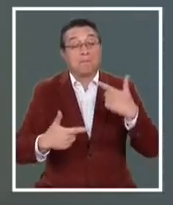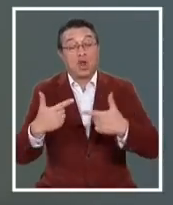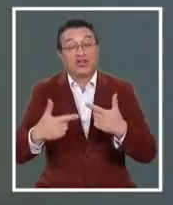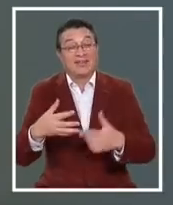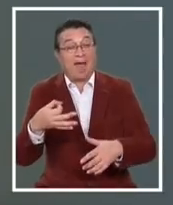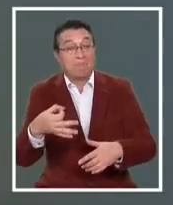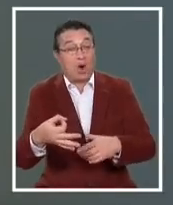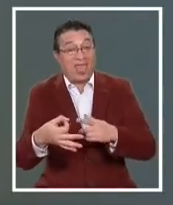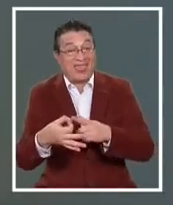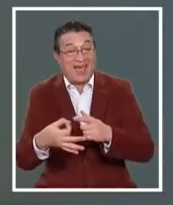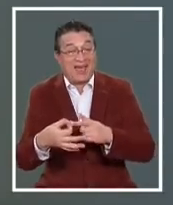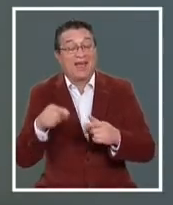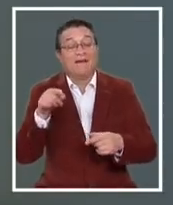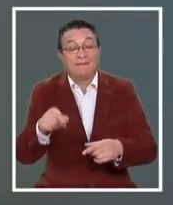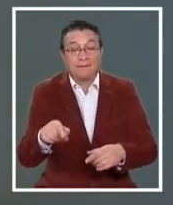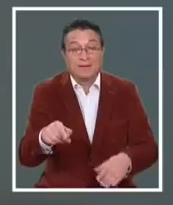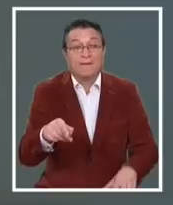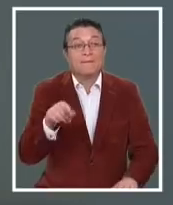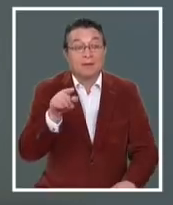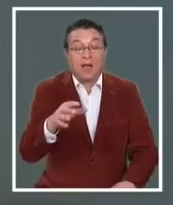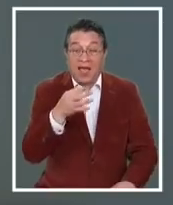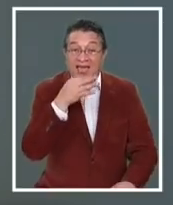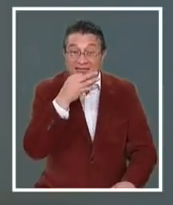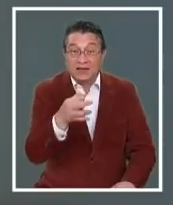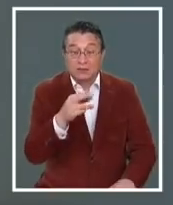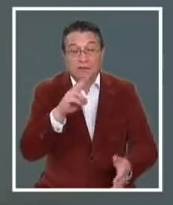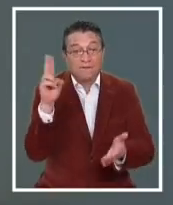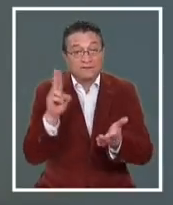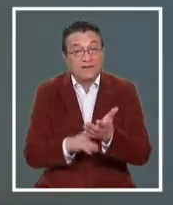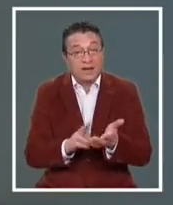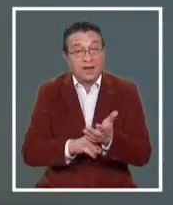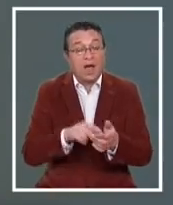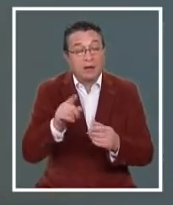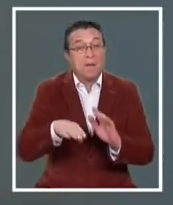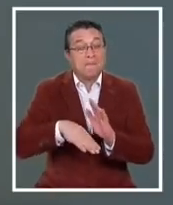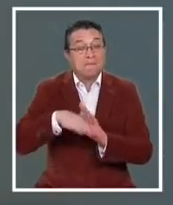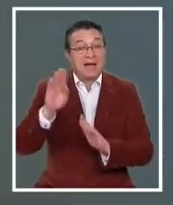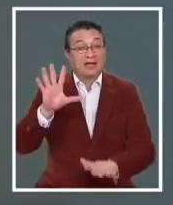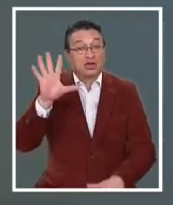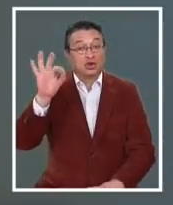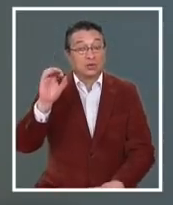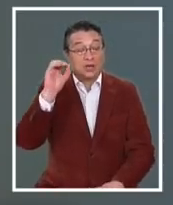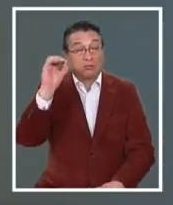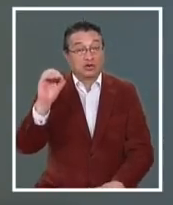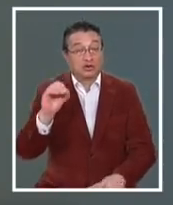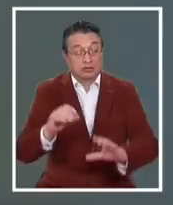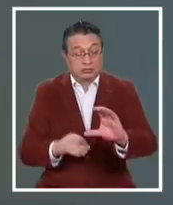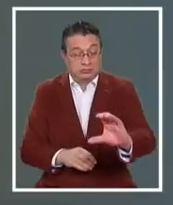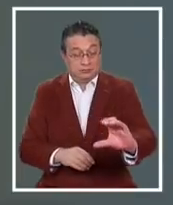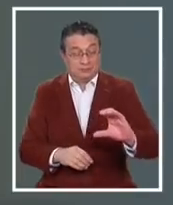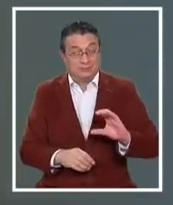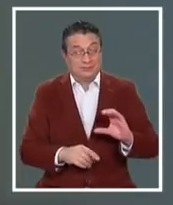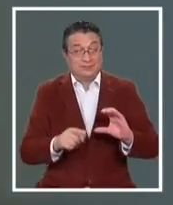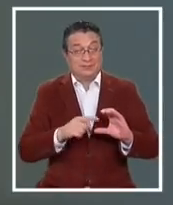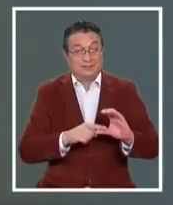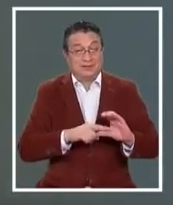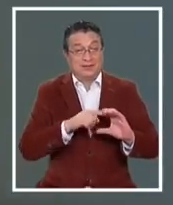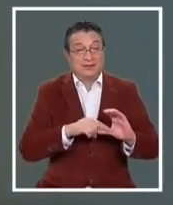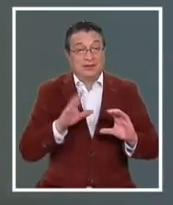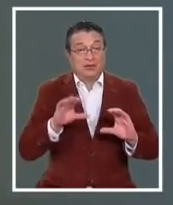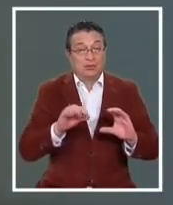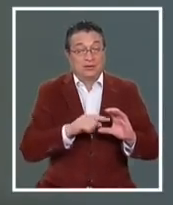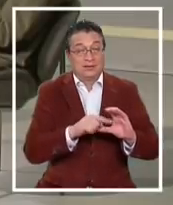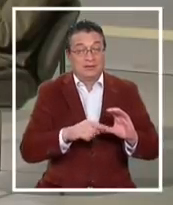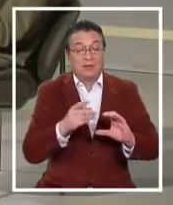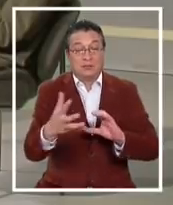citó Matías dice efectivamente que más de la mitad de los recursos, no de la persona, de los recursos que